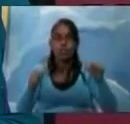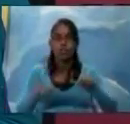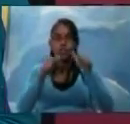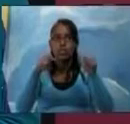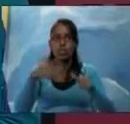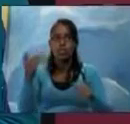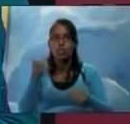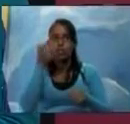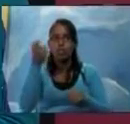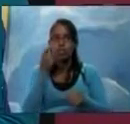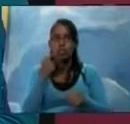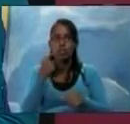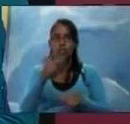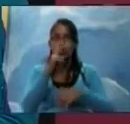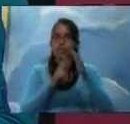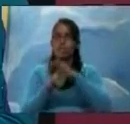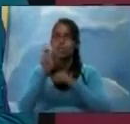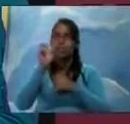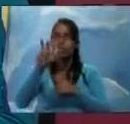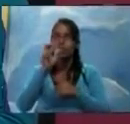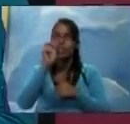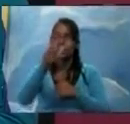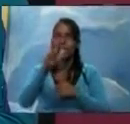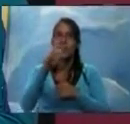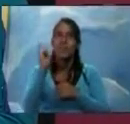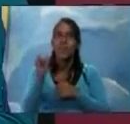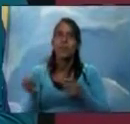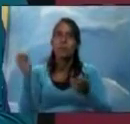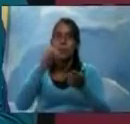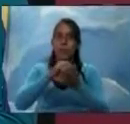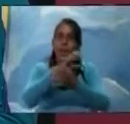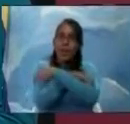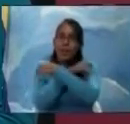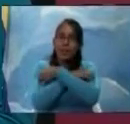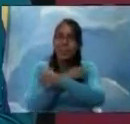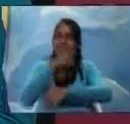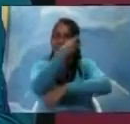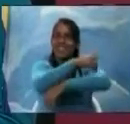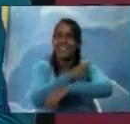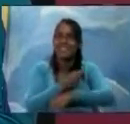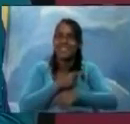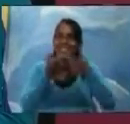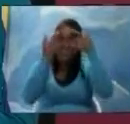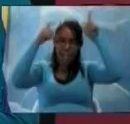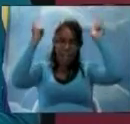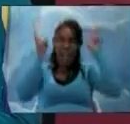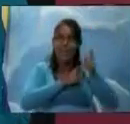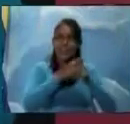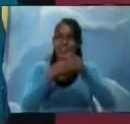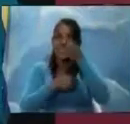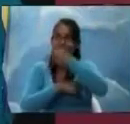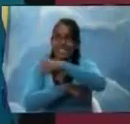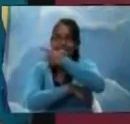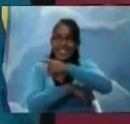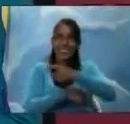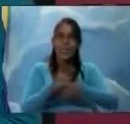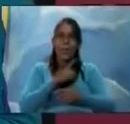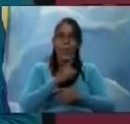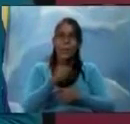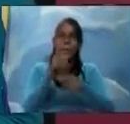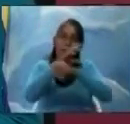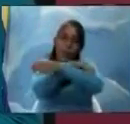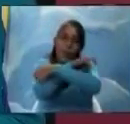buscó. Dice el versículo 33, y pondrá las ovejas a su derecha y los cabritos a su izquierda.